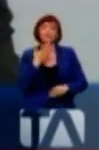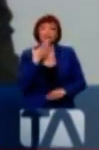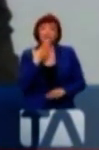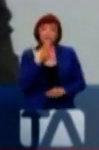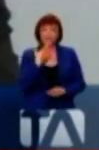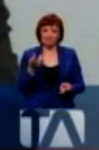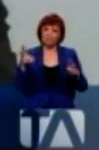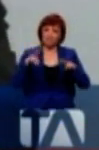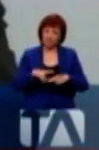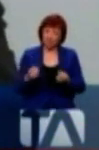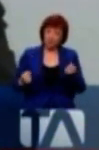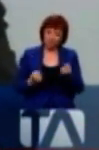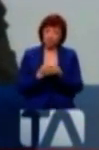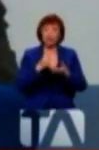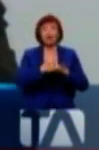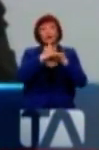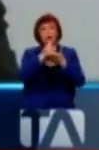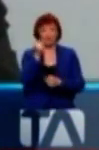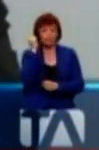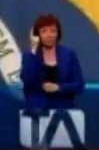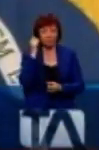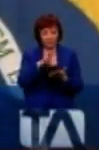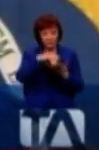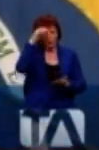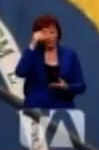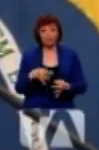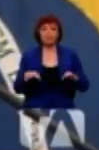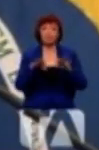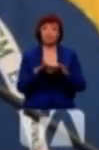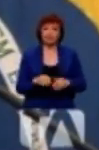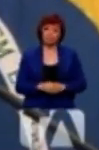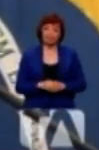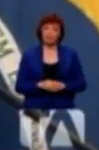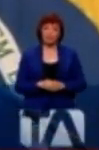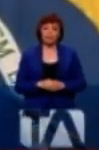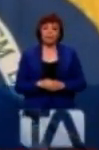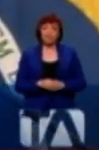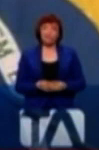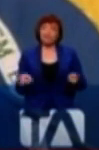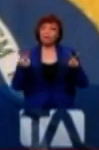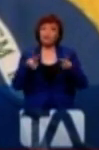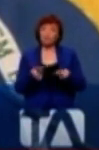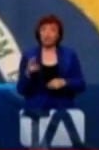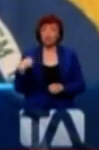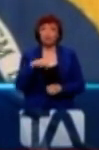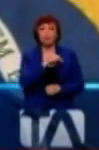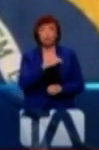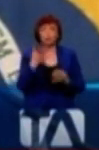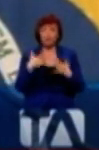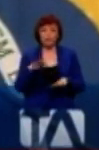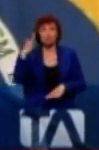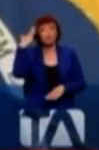aprender a lo mejor comprender y actuar. Pero luego también de haber resistido por casi dos